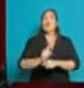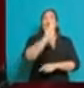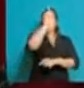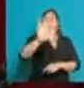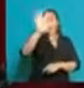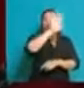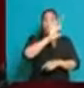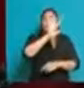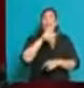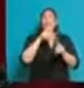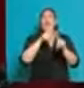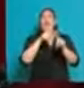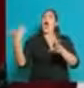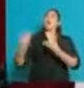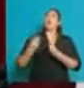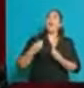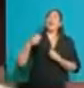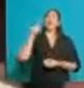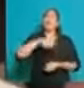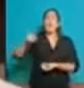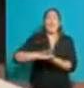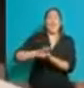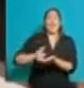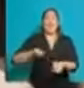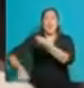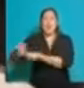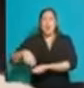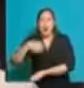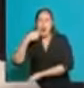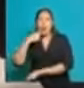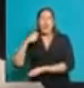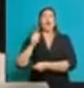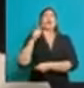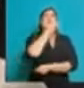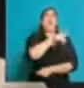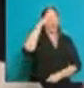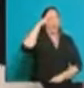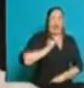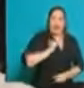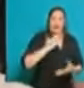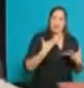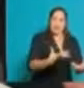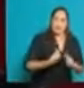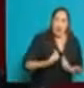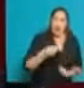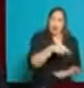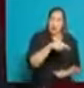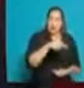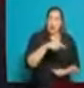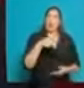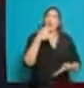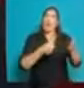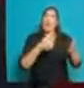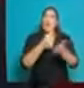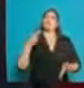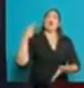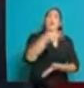del narcotráfico, del ejército, fortalecemos la lucha contra el narcotráfico. Por favor,